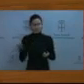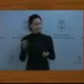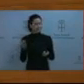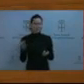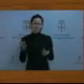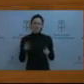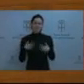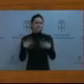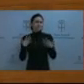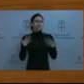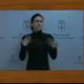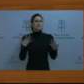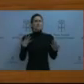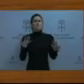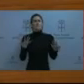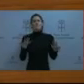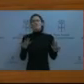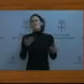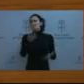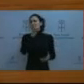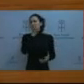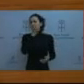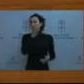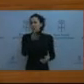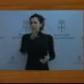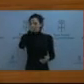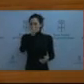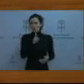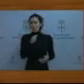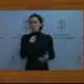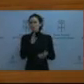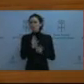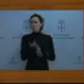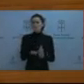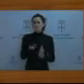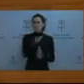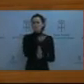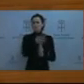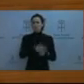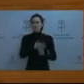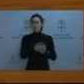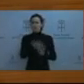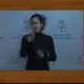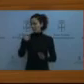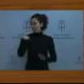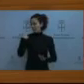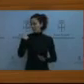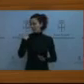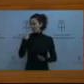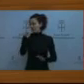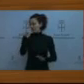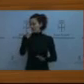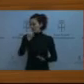hace poco más de un año